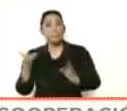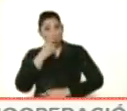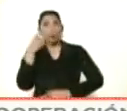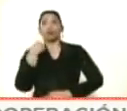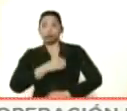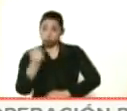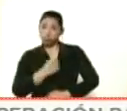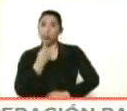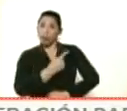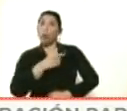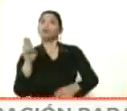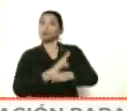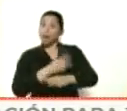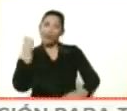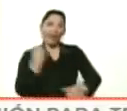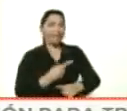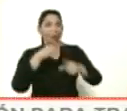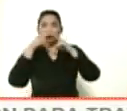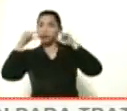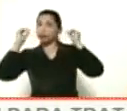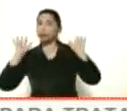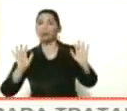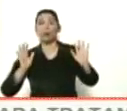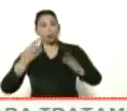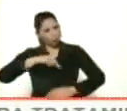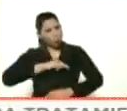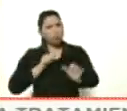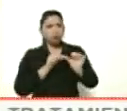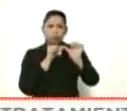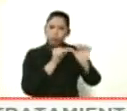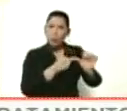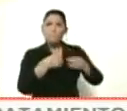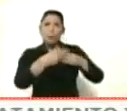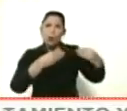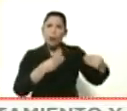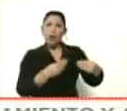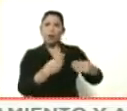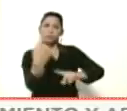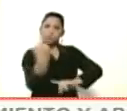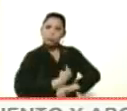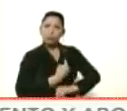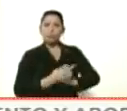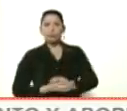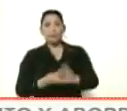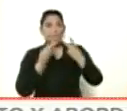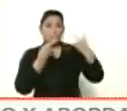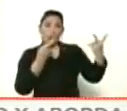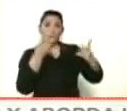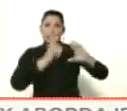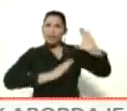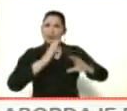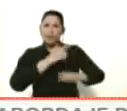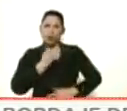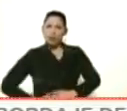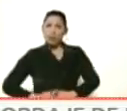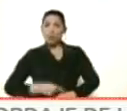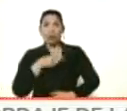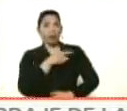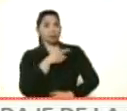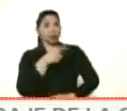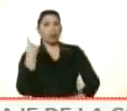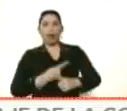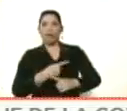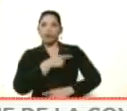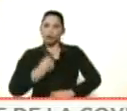porque si estamos siguiendo el modelo que nos están planteando los científicos chinos, pues esto es algo que los